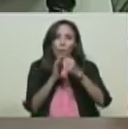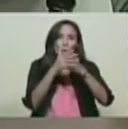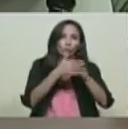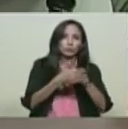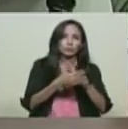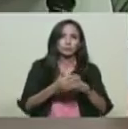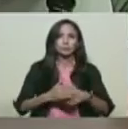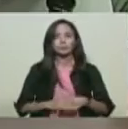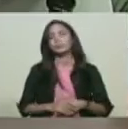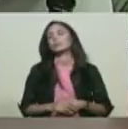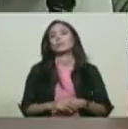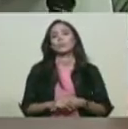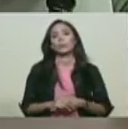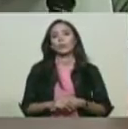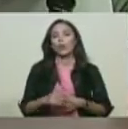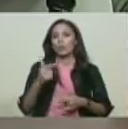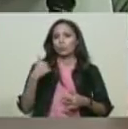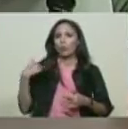Yo he venido